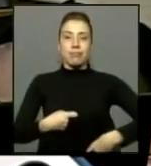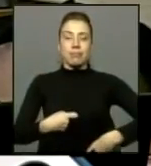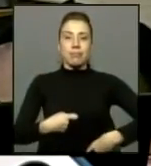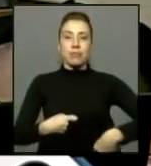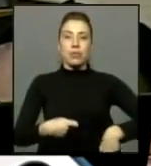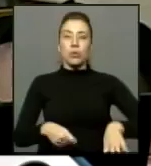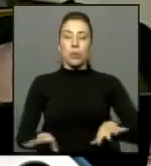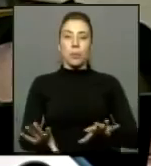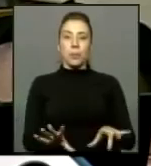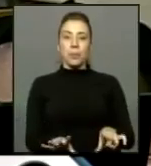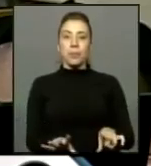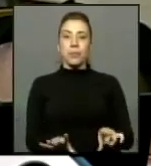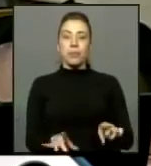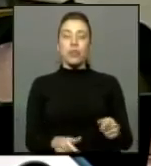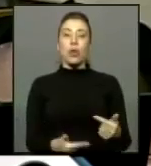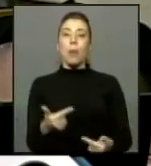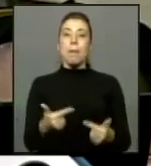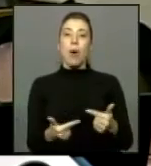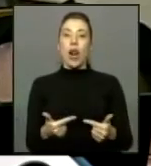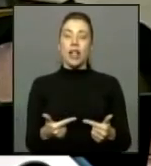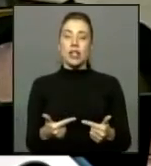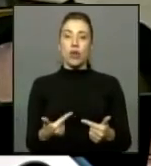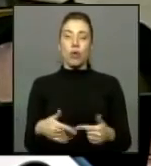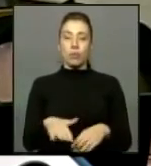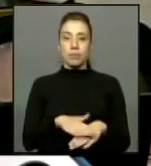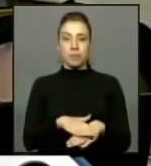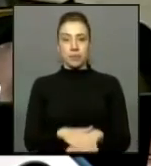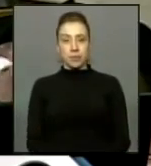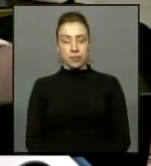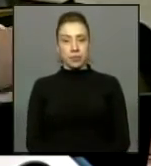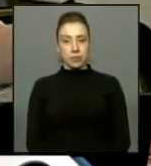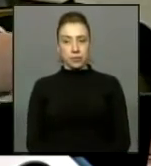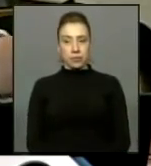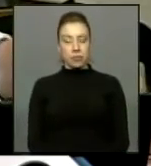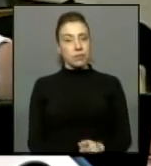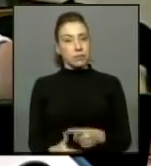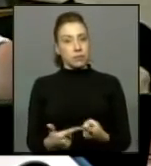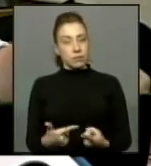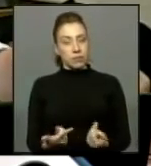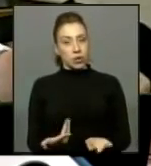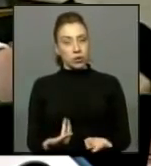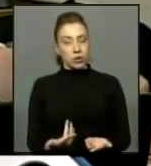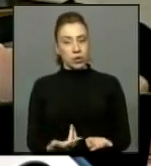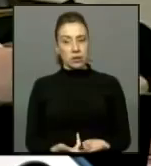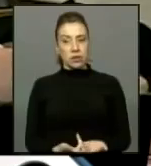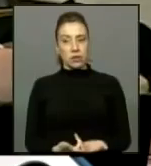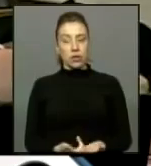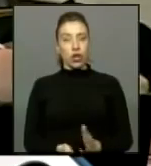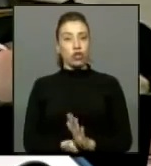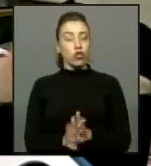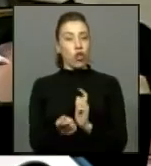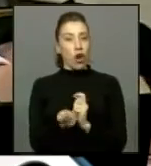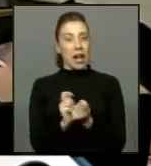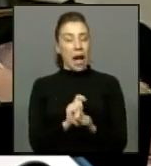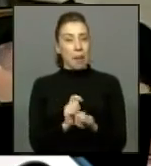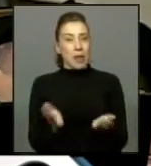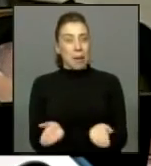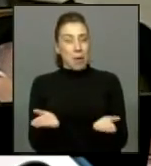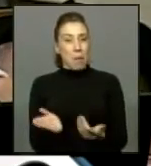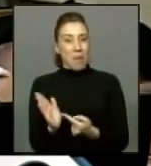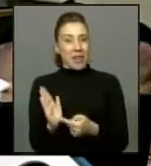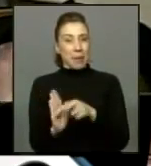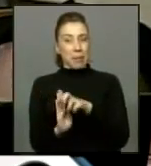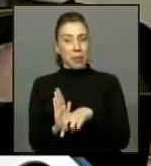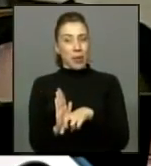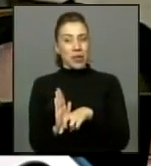su condición de actores políticos sustantivos. Entonces, es de esta perspectiva que todo cambio promovido por este